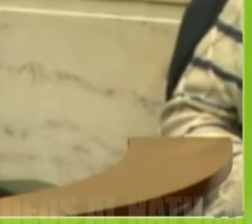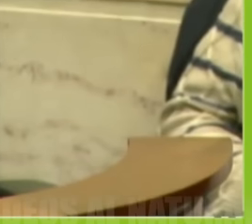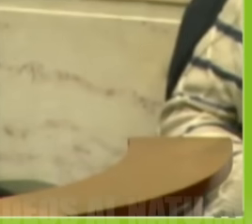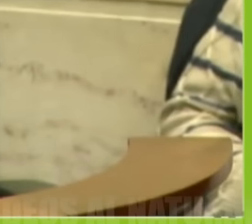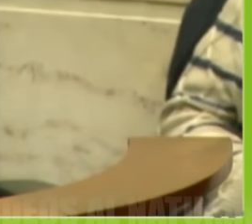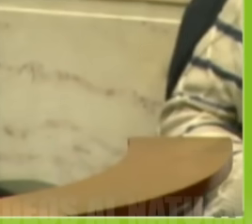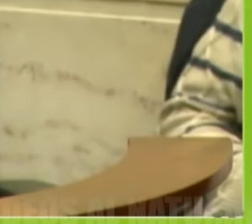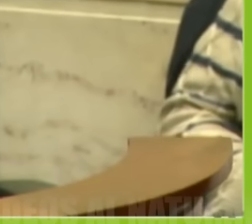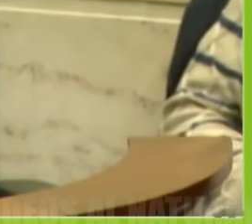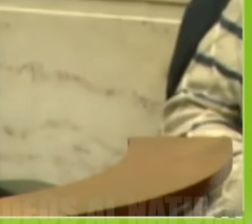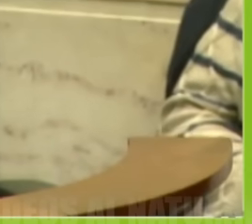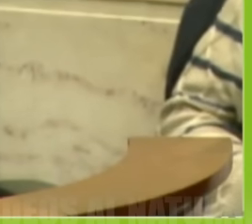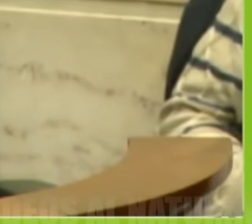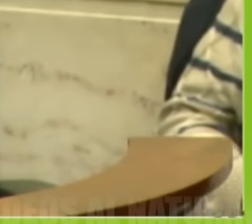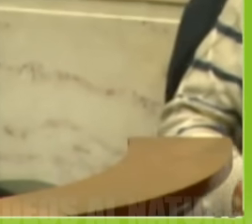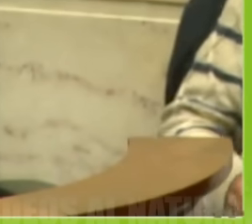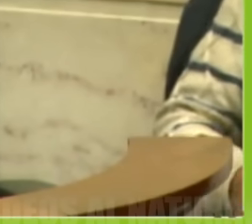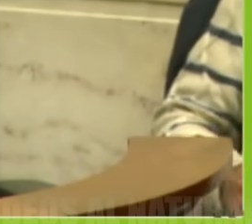declaración.